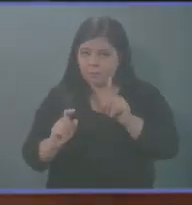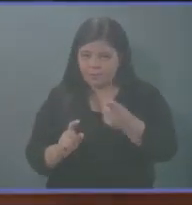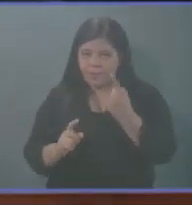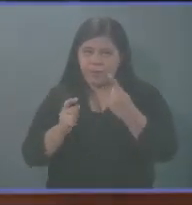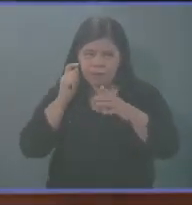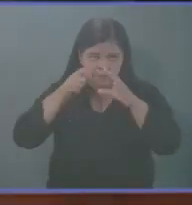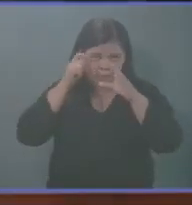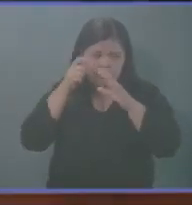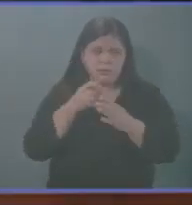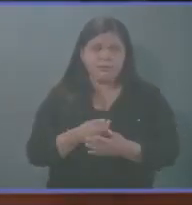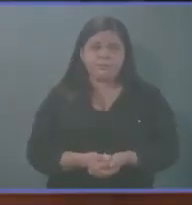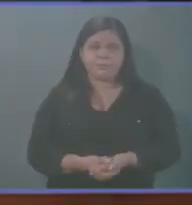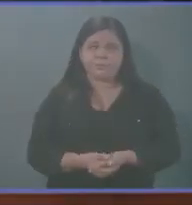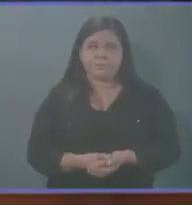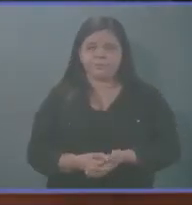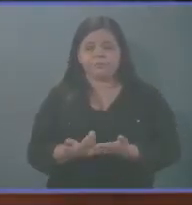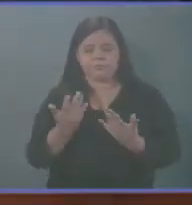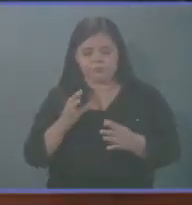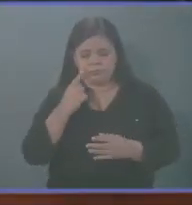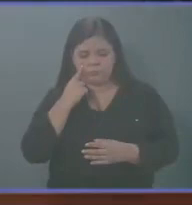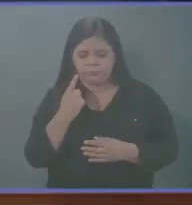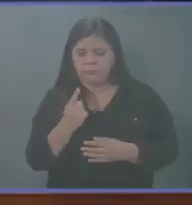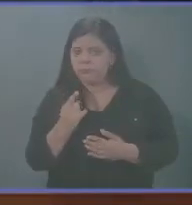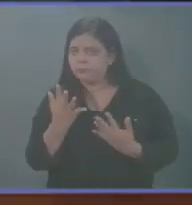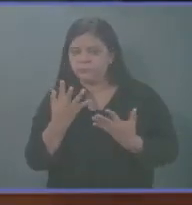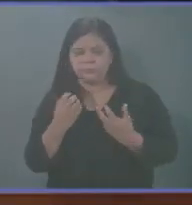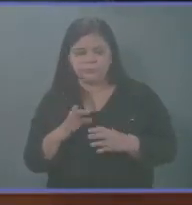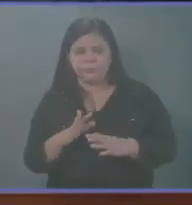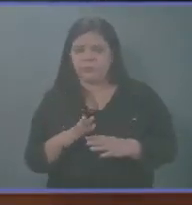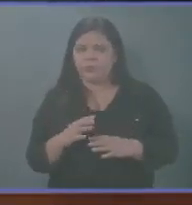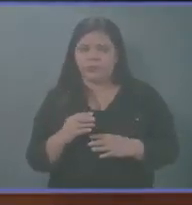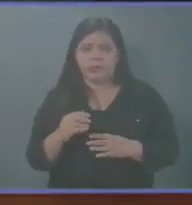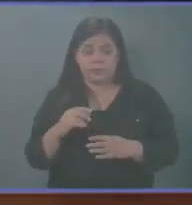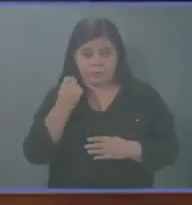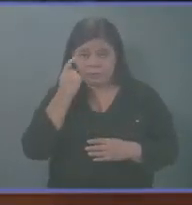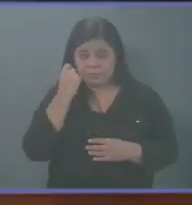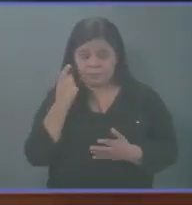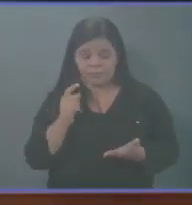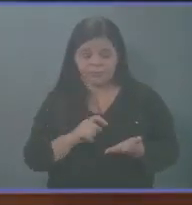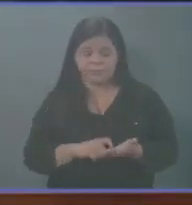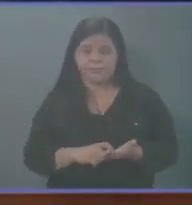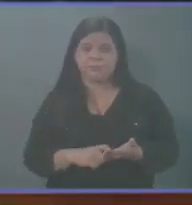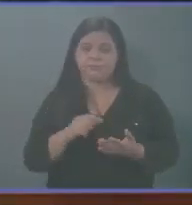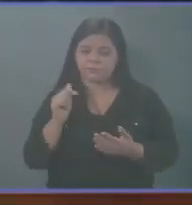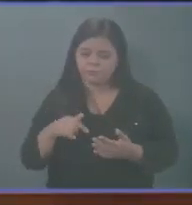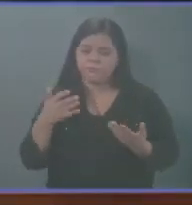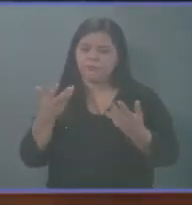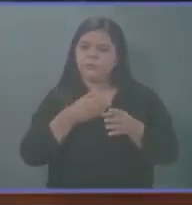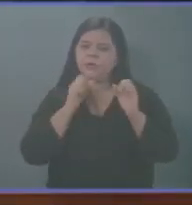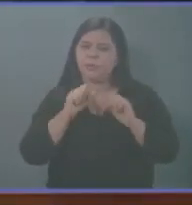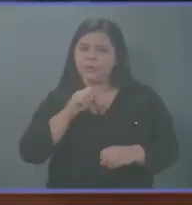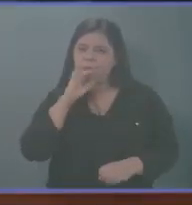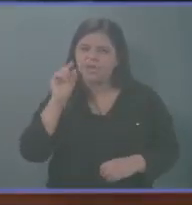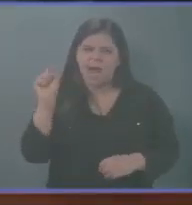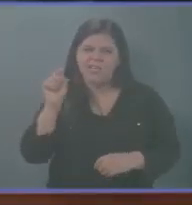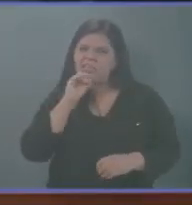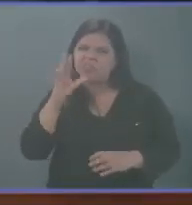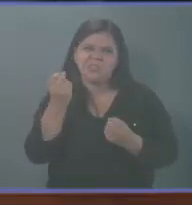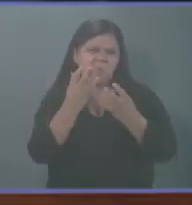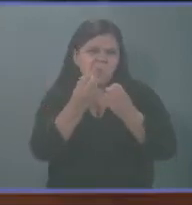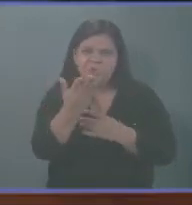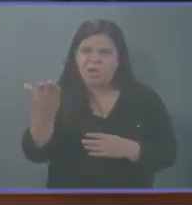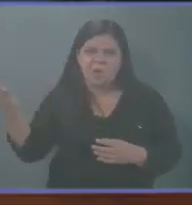de ese video, que a todas luces no querían que se entendiera, para entonces poder decir, ahí dijeron un montón de